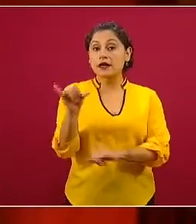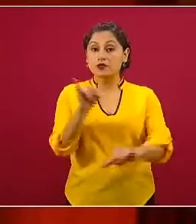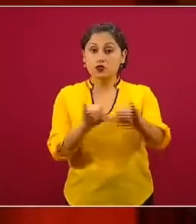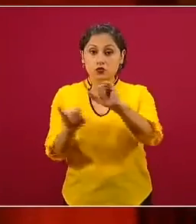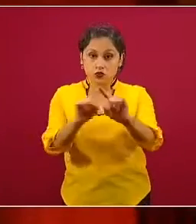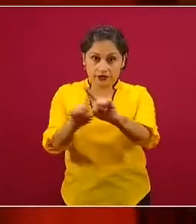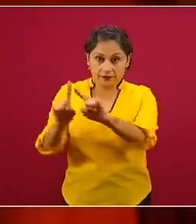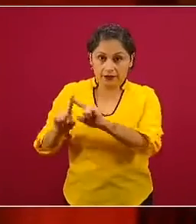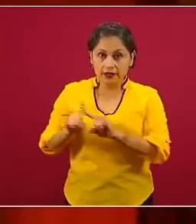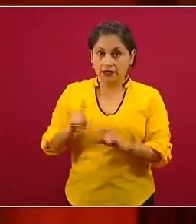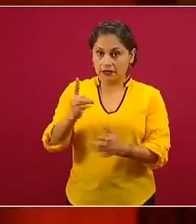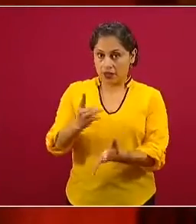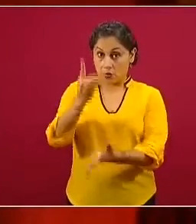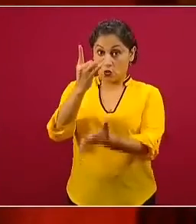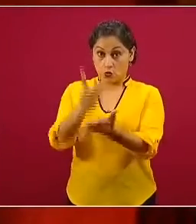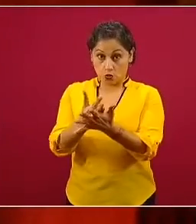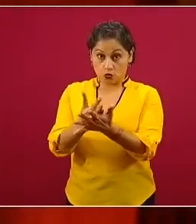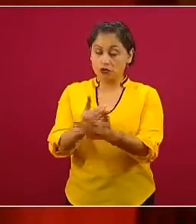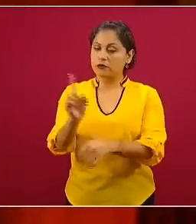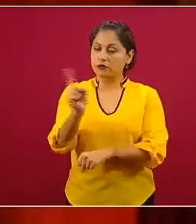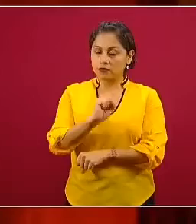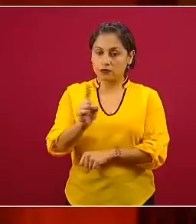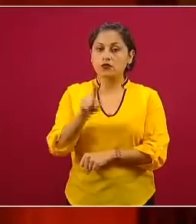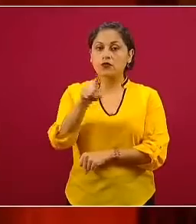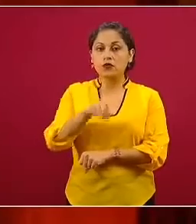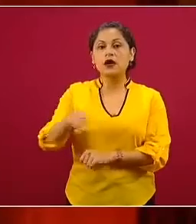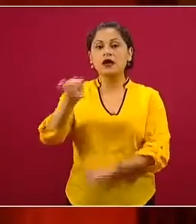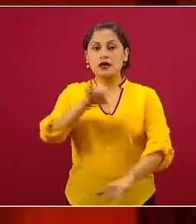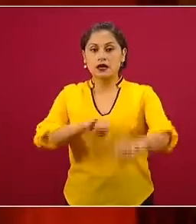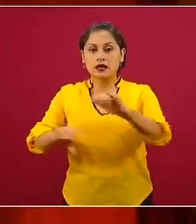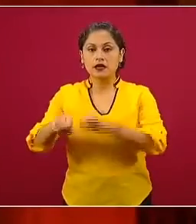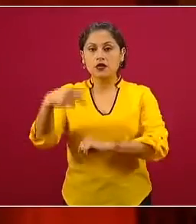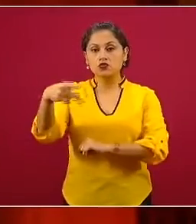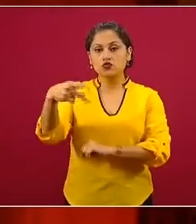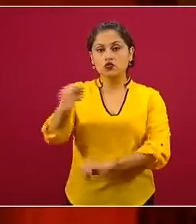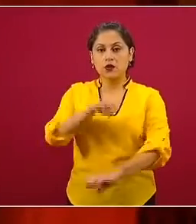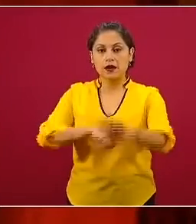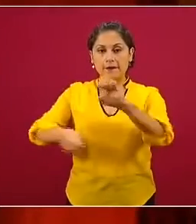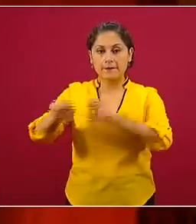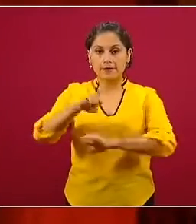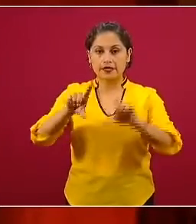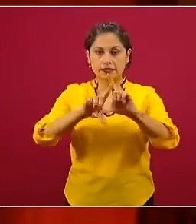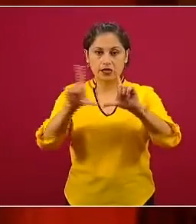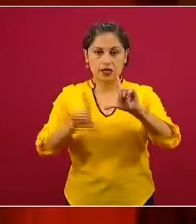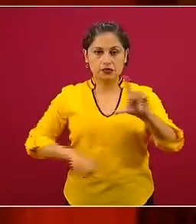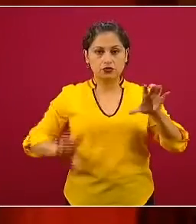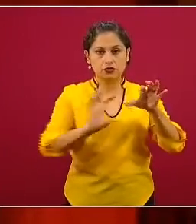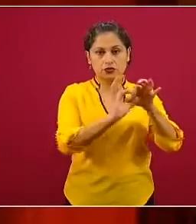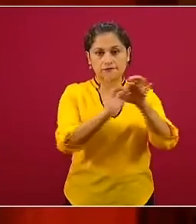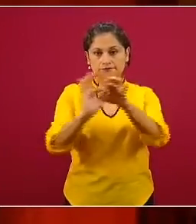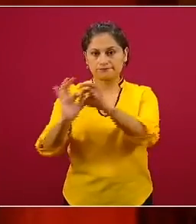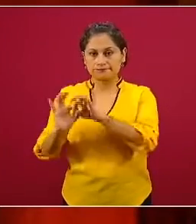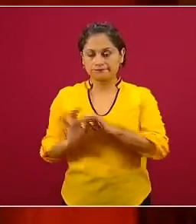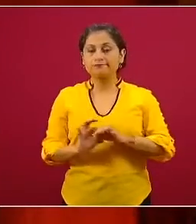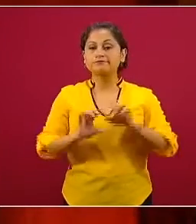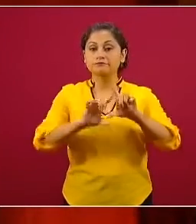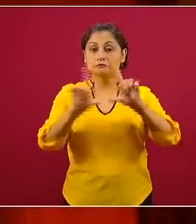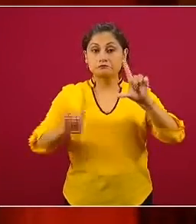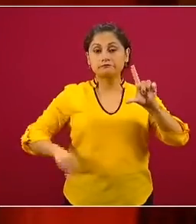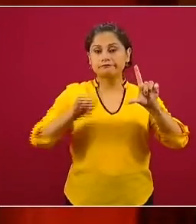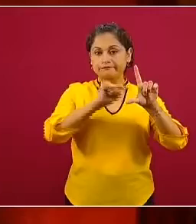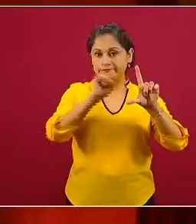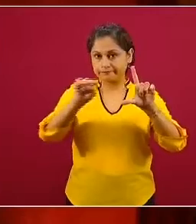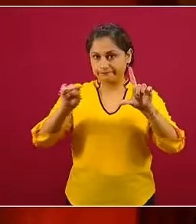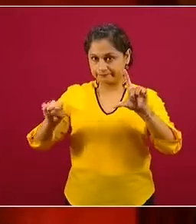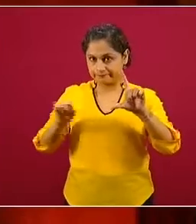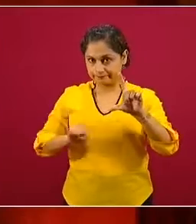laboratorios únicos. Muchos de estos laboratorios son precisamente empresas que son redes nacionales, que tienen laboratorios en muchas entidades